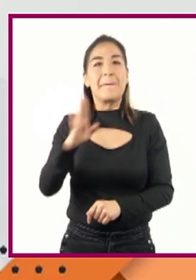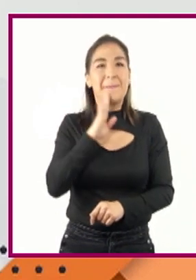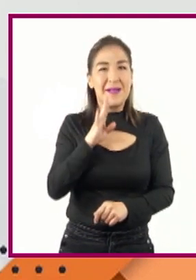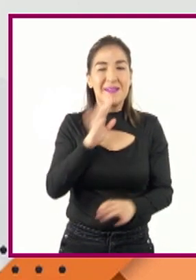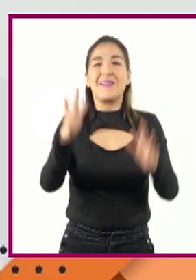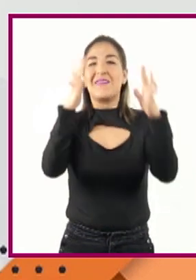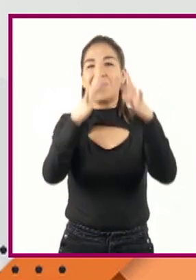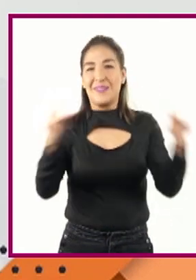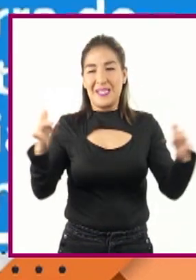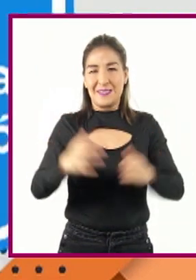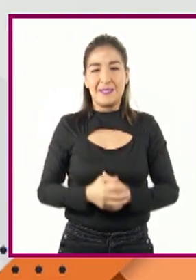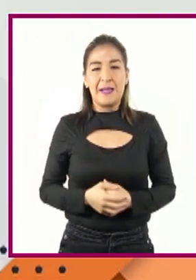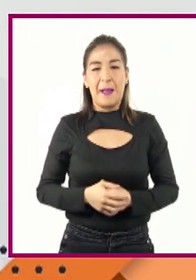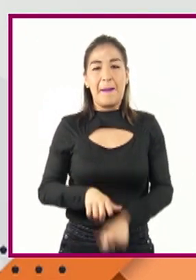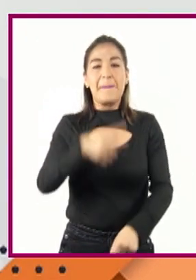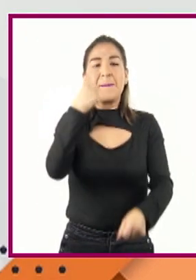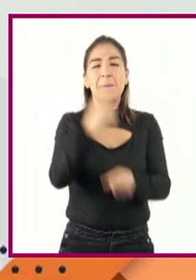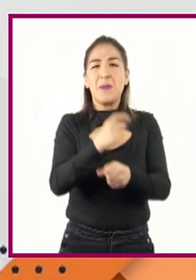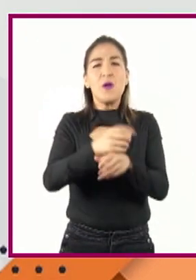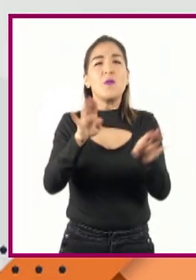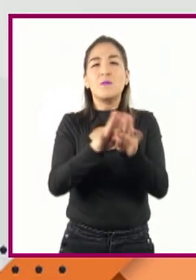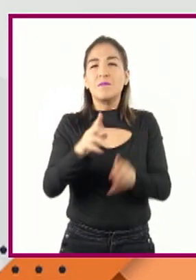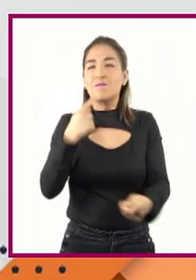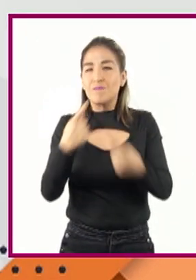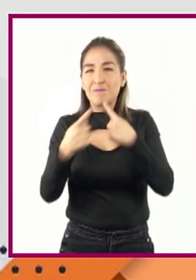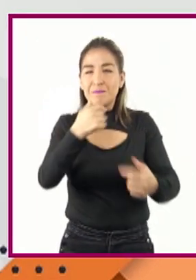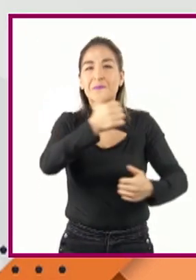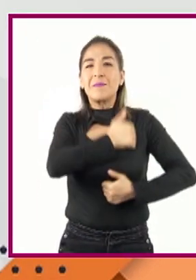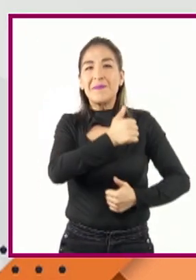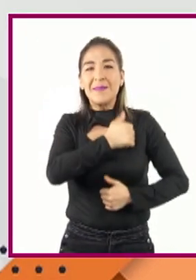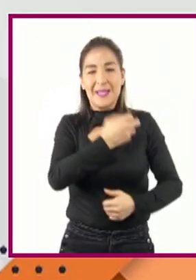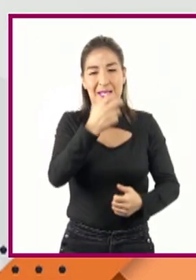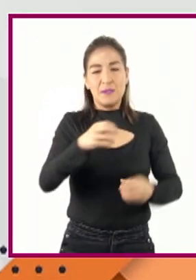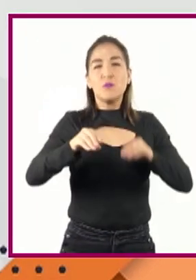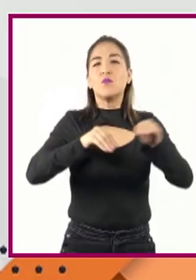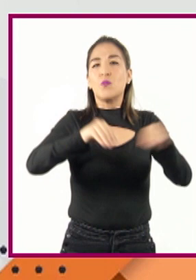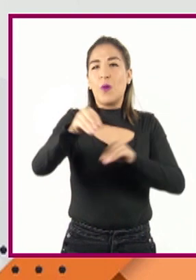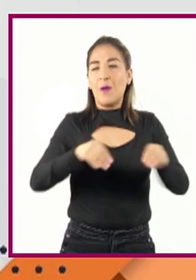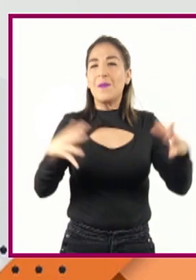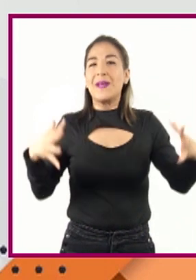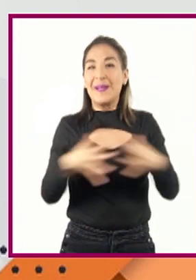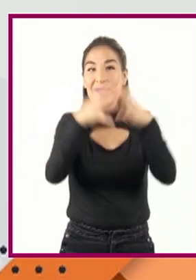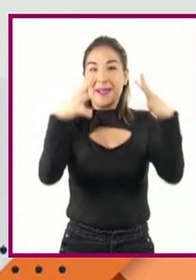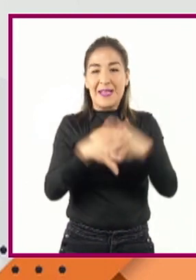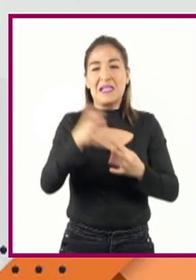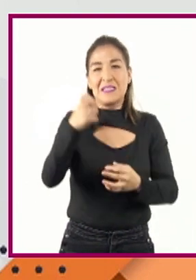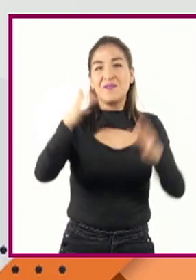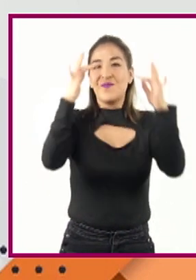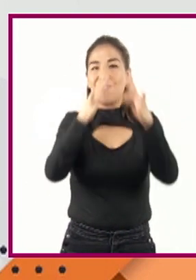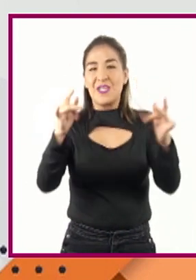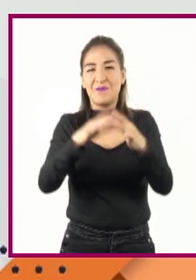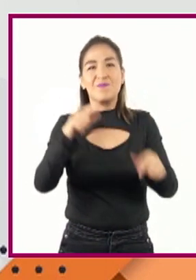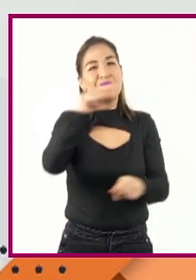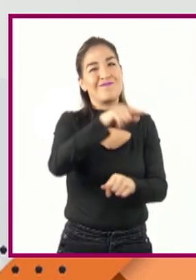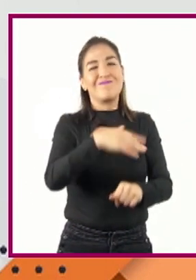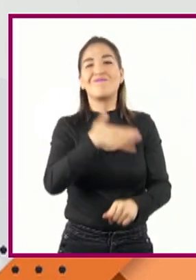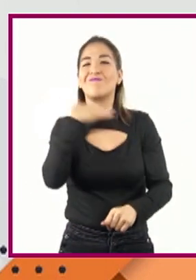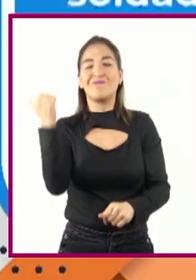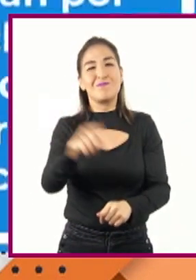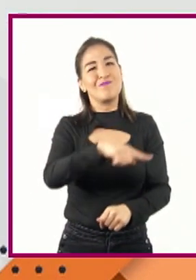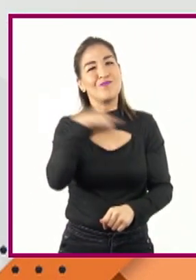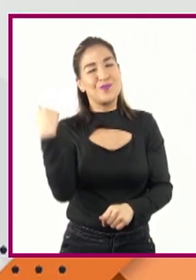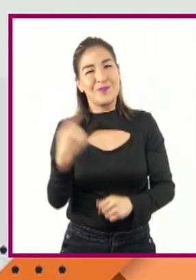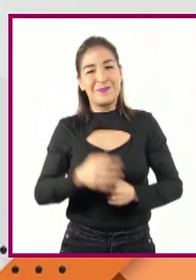Francia. La primera estrategia militar fue la guerra de movimientos con la que Francia derrotó a Alemania.